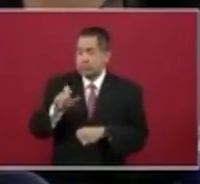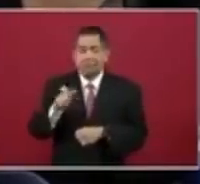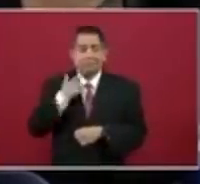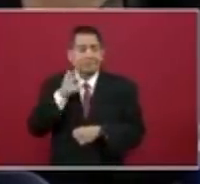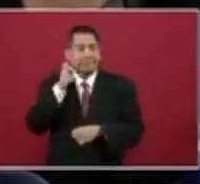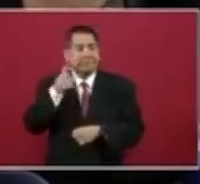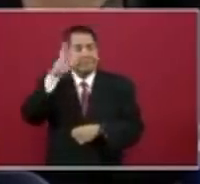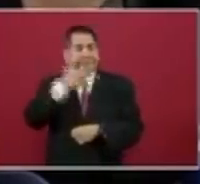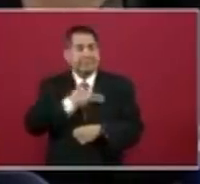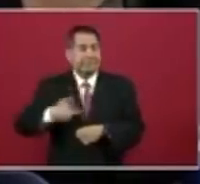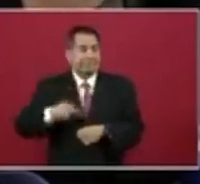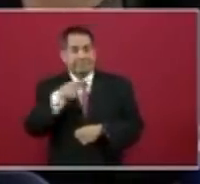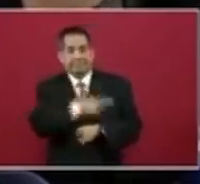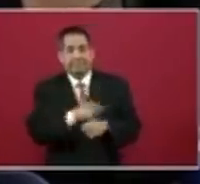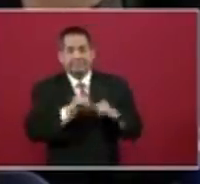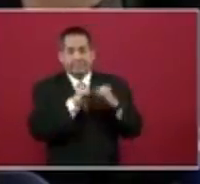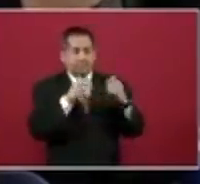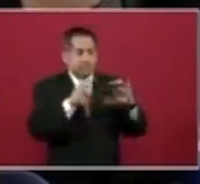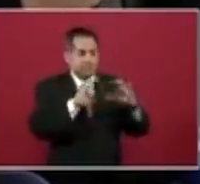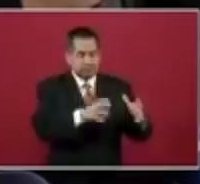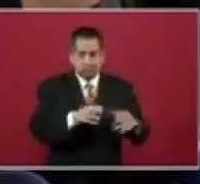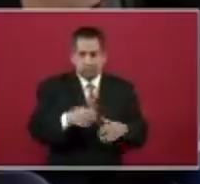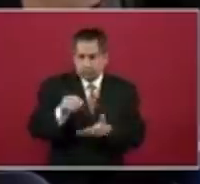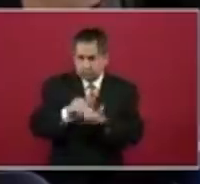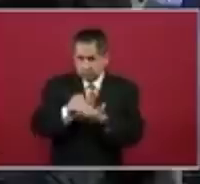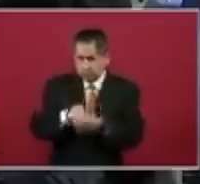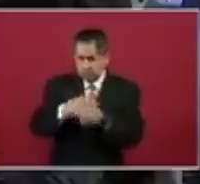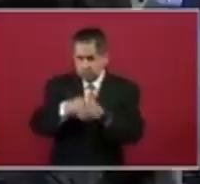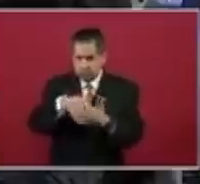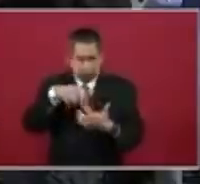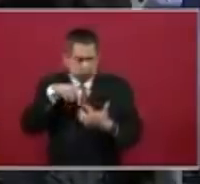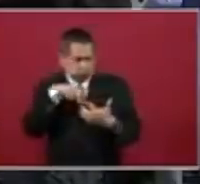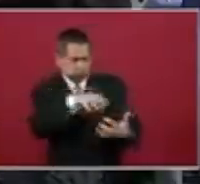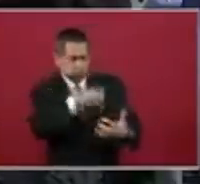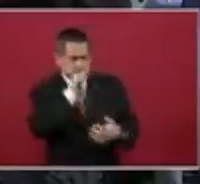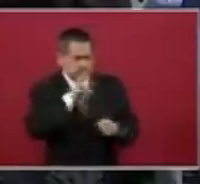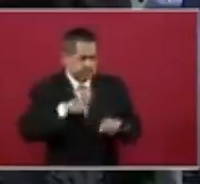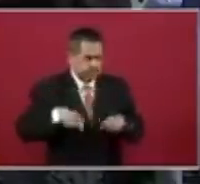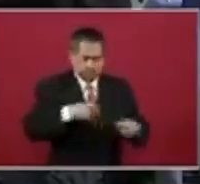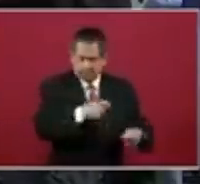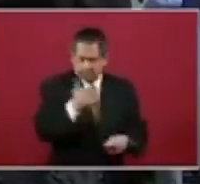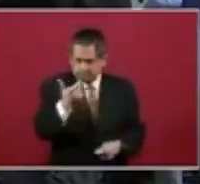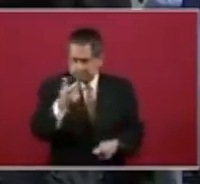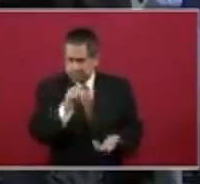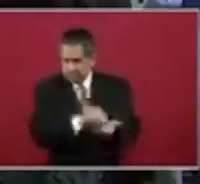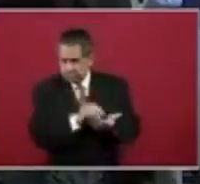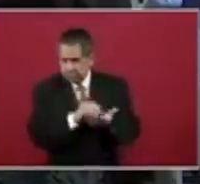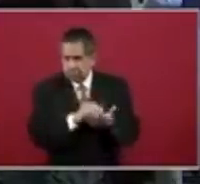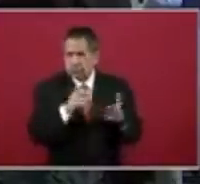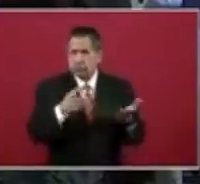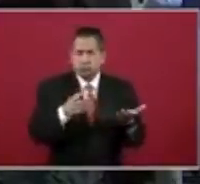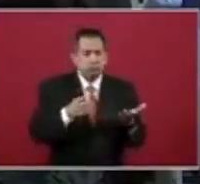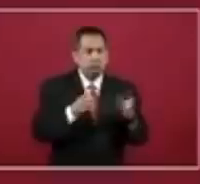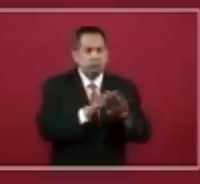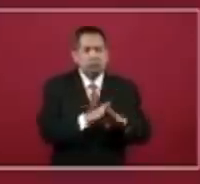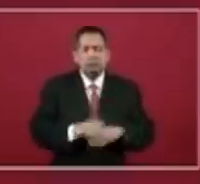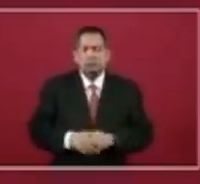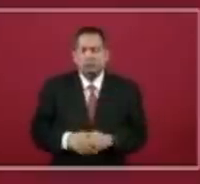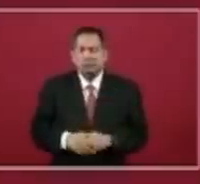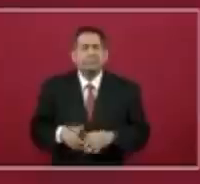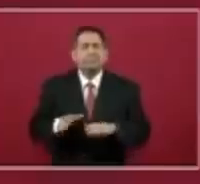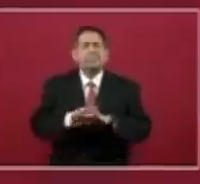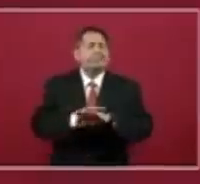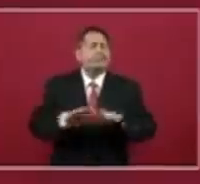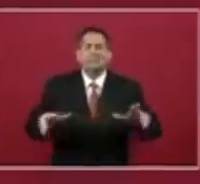estas fundaciones. ¿Le va a seguir dando recursos a este empresario también o también le va a cerrar recursos a nadie, Salinas